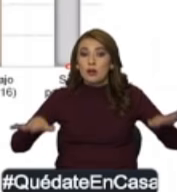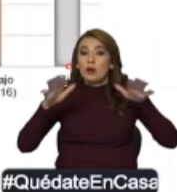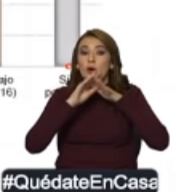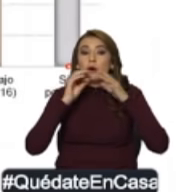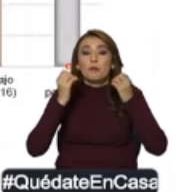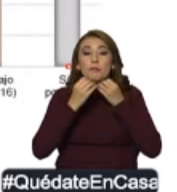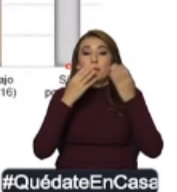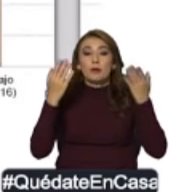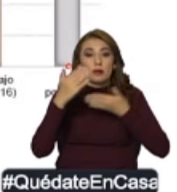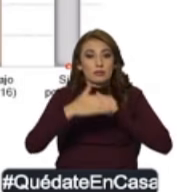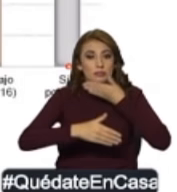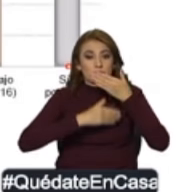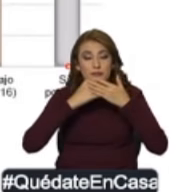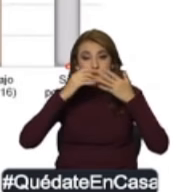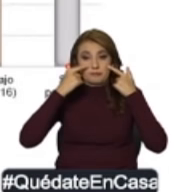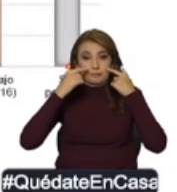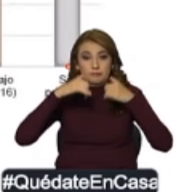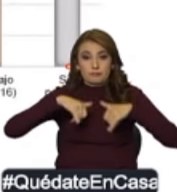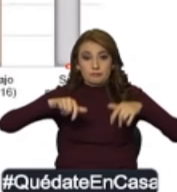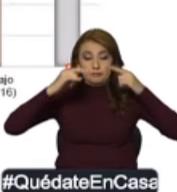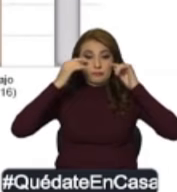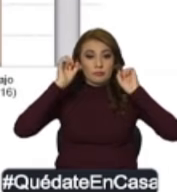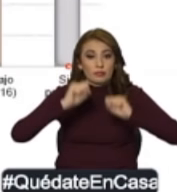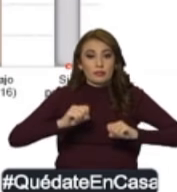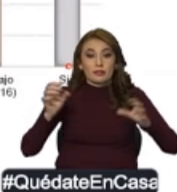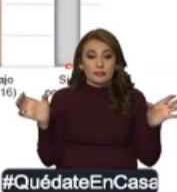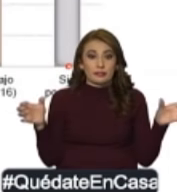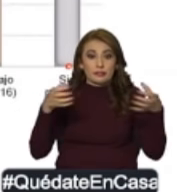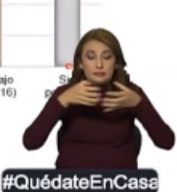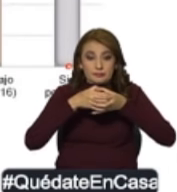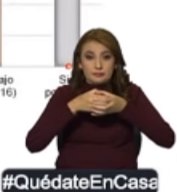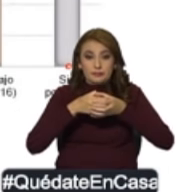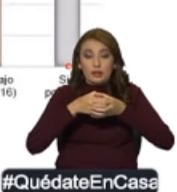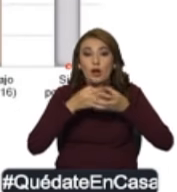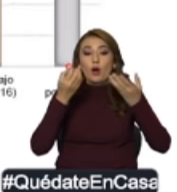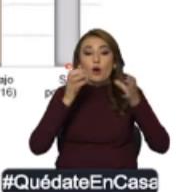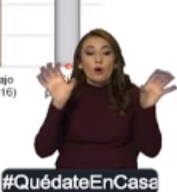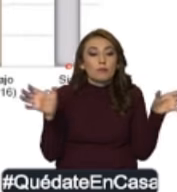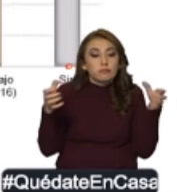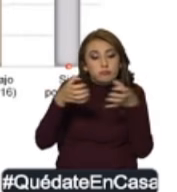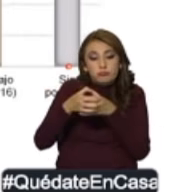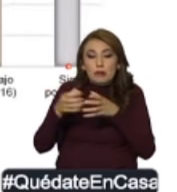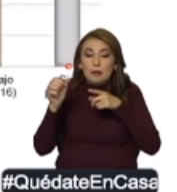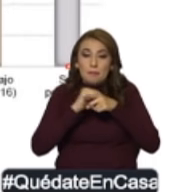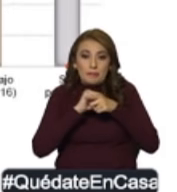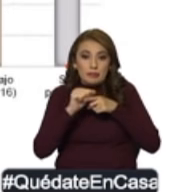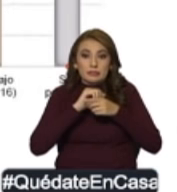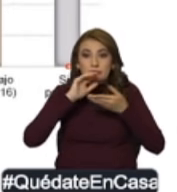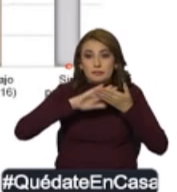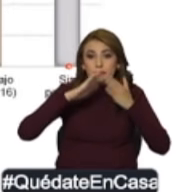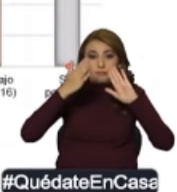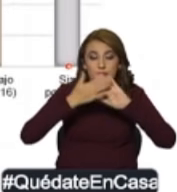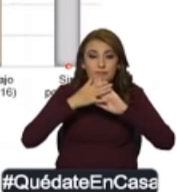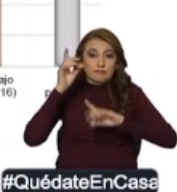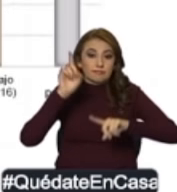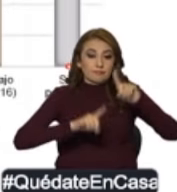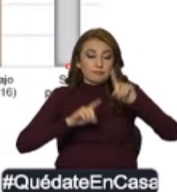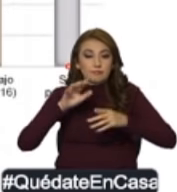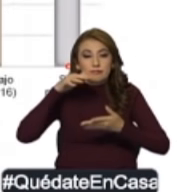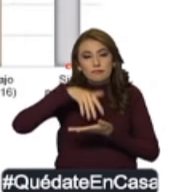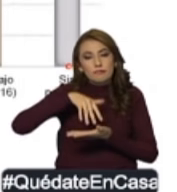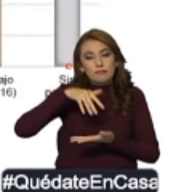también la incorporación de prácticas comunitarias con la participación de